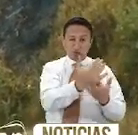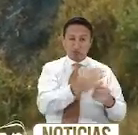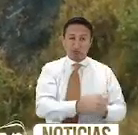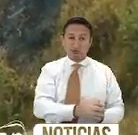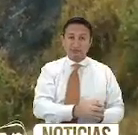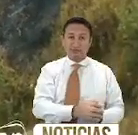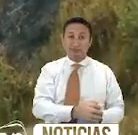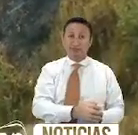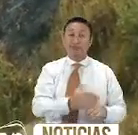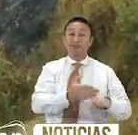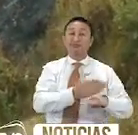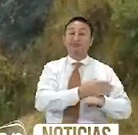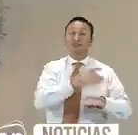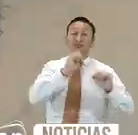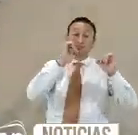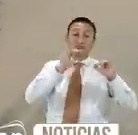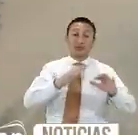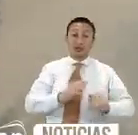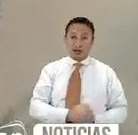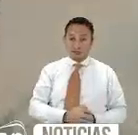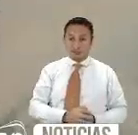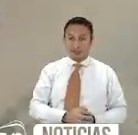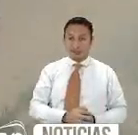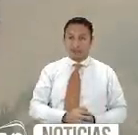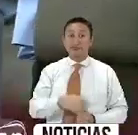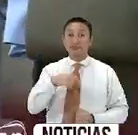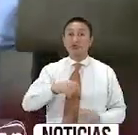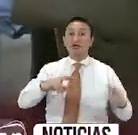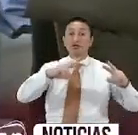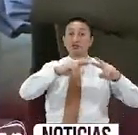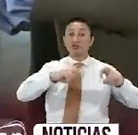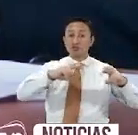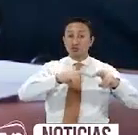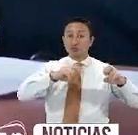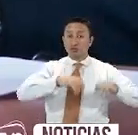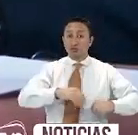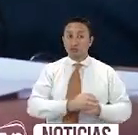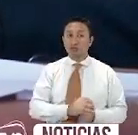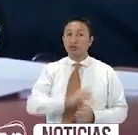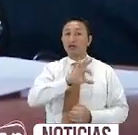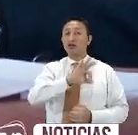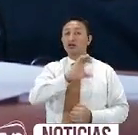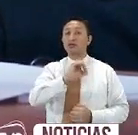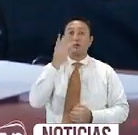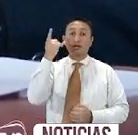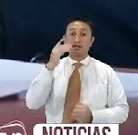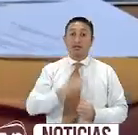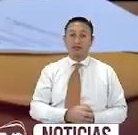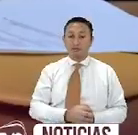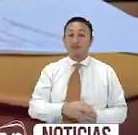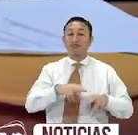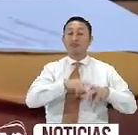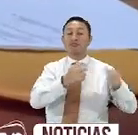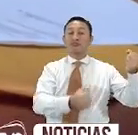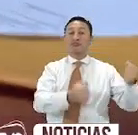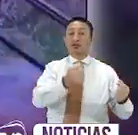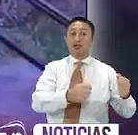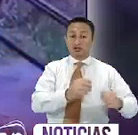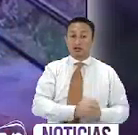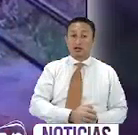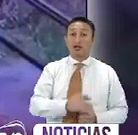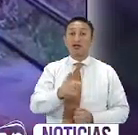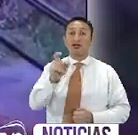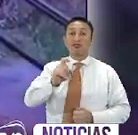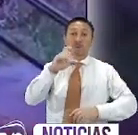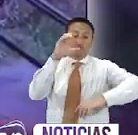Agasca a inicios de septiembre. Mientras dure la instrucción fiscal, que tomará 90 días, el taxista deberá utilizar un